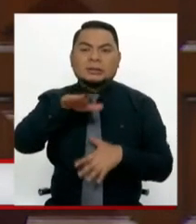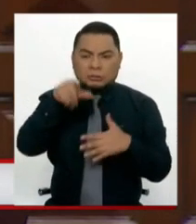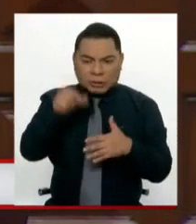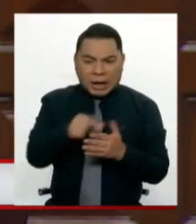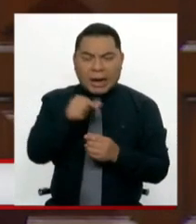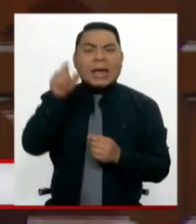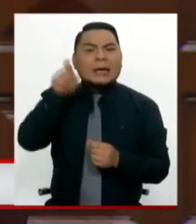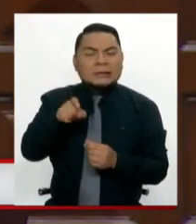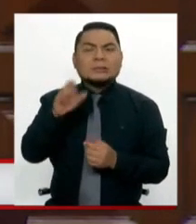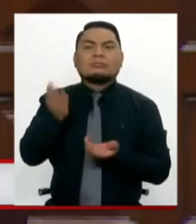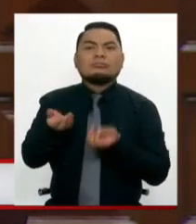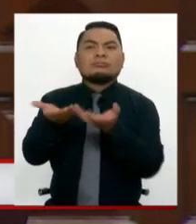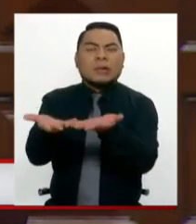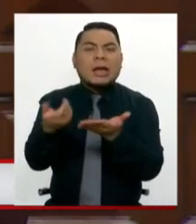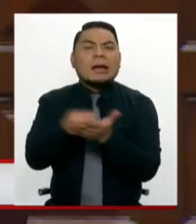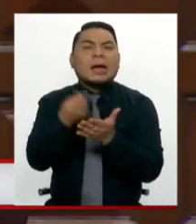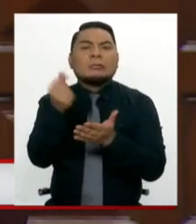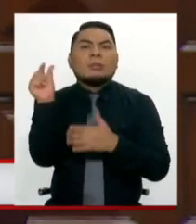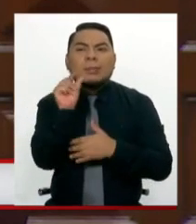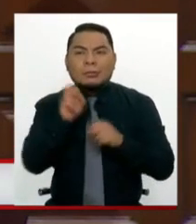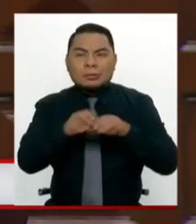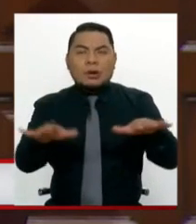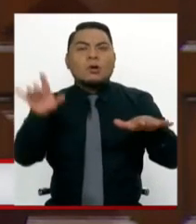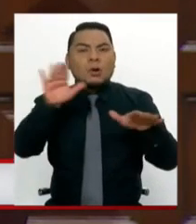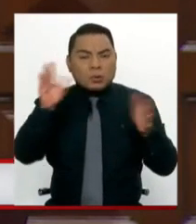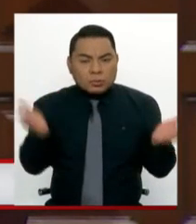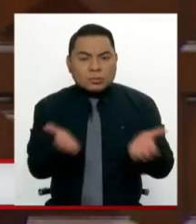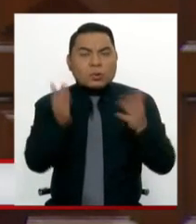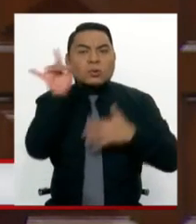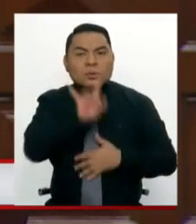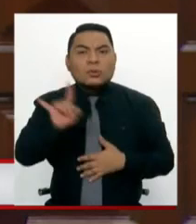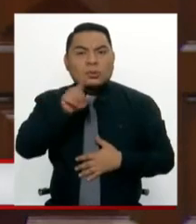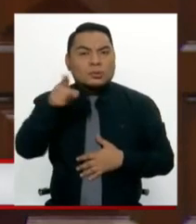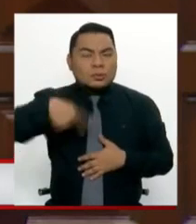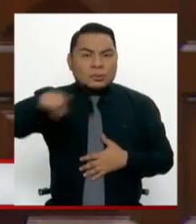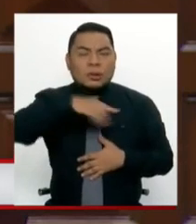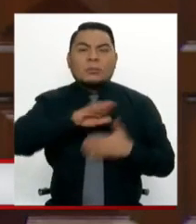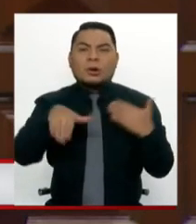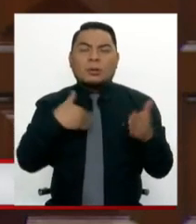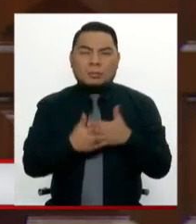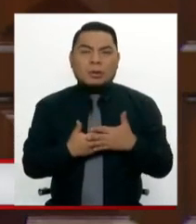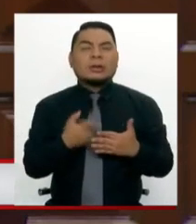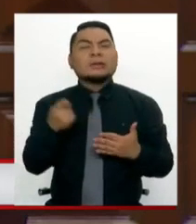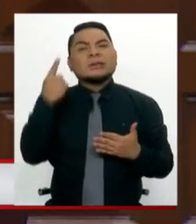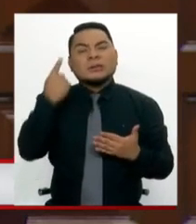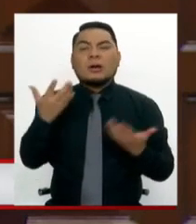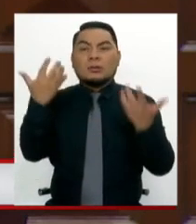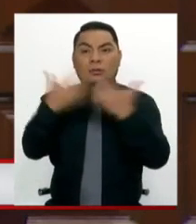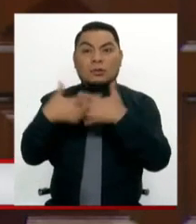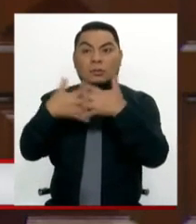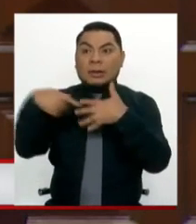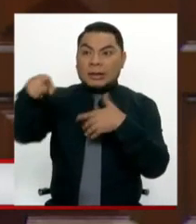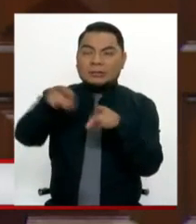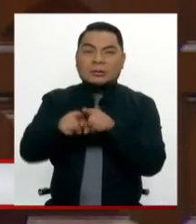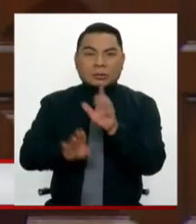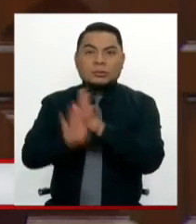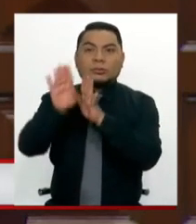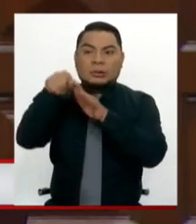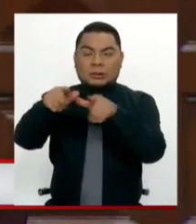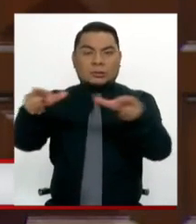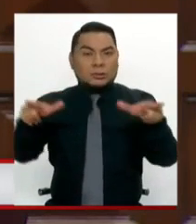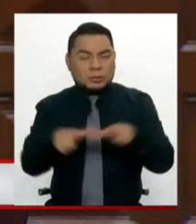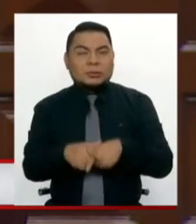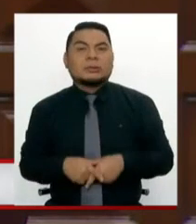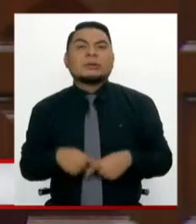recurso energético y promovamos su uso intensivo para lograr dinamizar los sectores productivos en estas